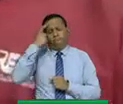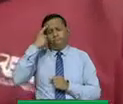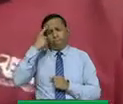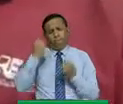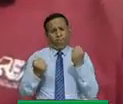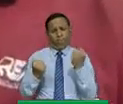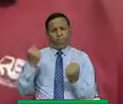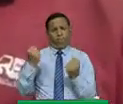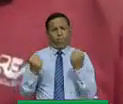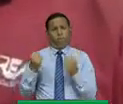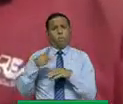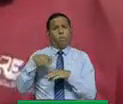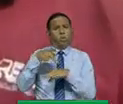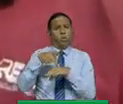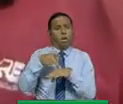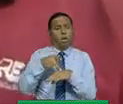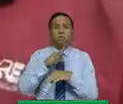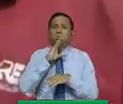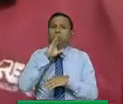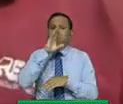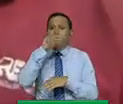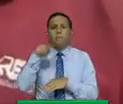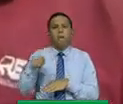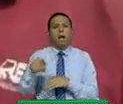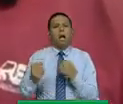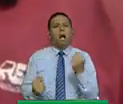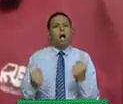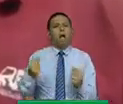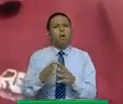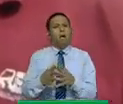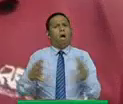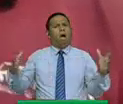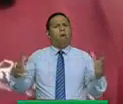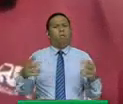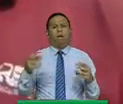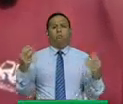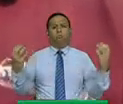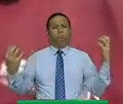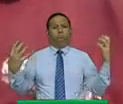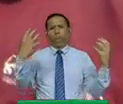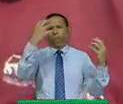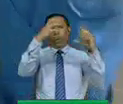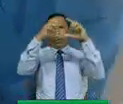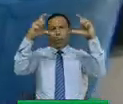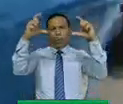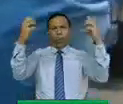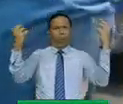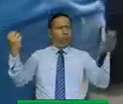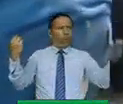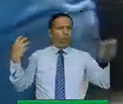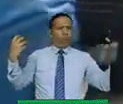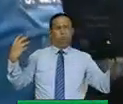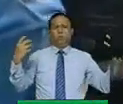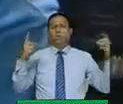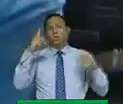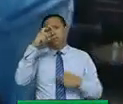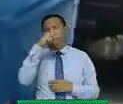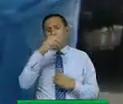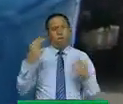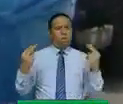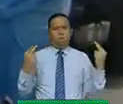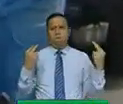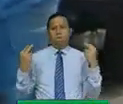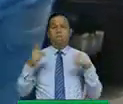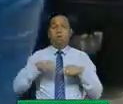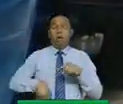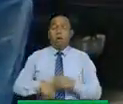tiene muchos puntos ciegos que uno no los alcanza a divisar a los motocicletas. Informó José Morales.